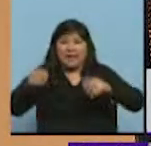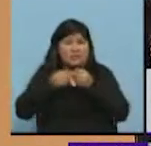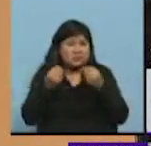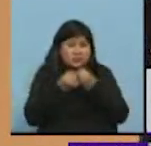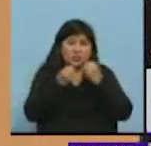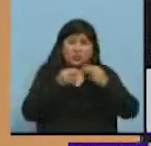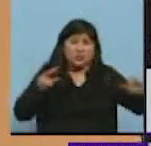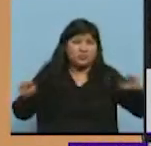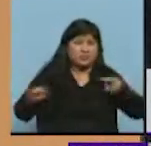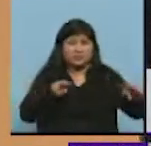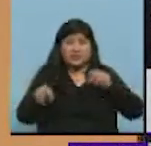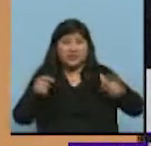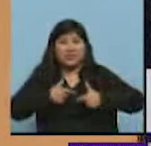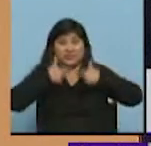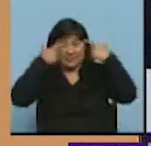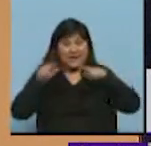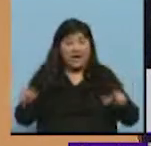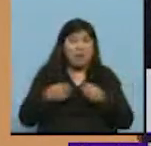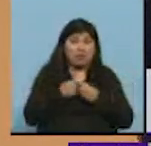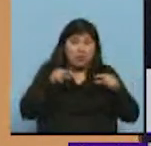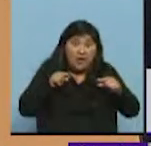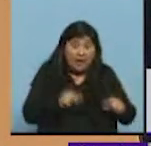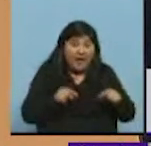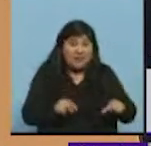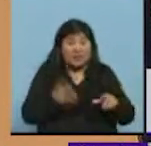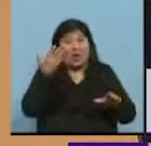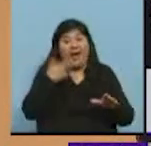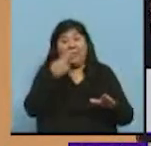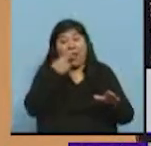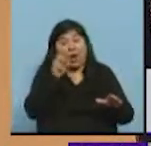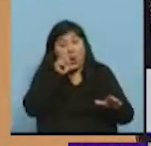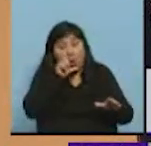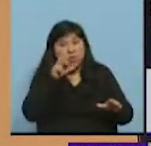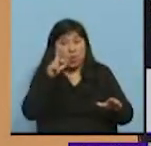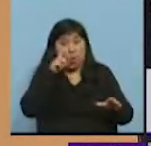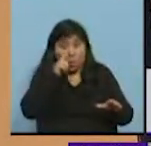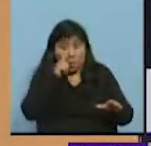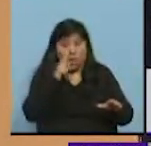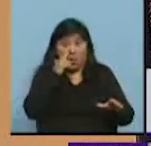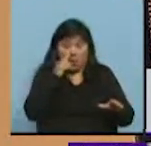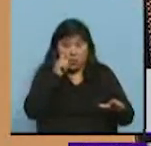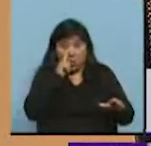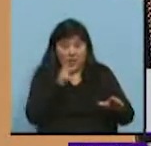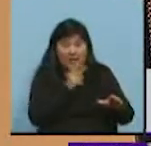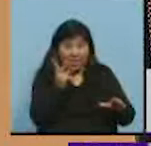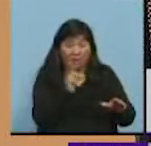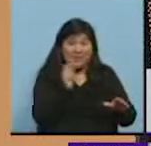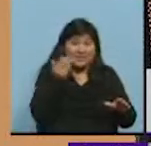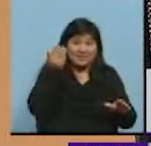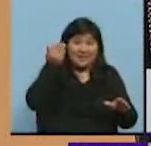tenemos entonces hoy estamos abonando este consumo que hemos hecho en esos meses de mucho frío en los meses pasados